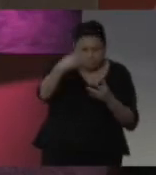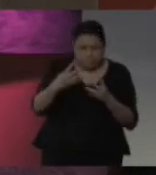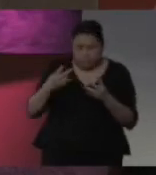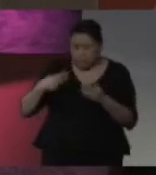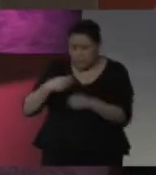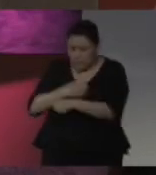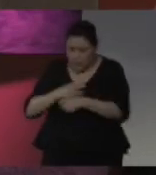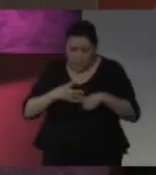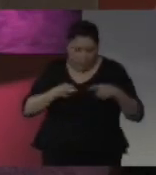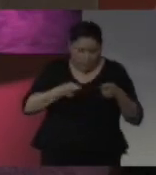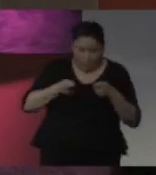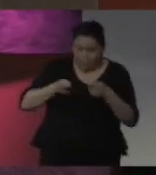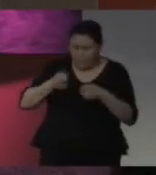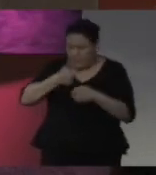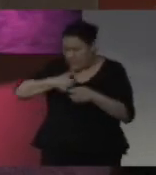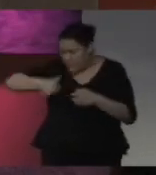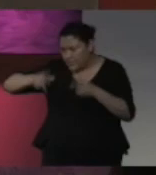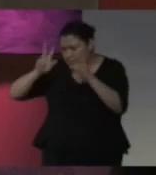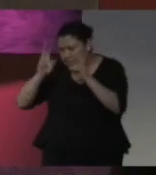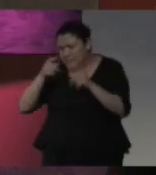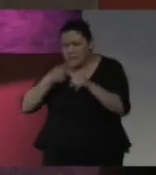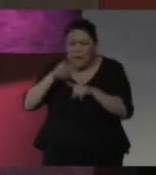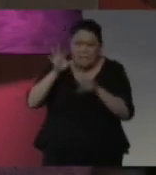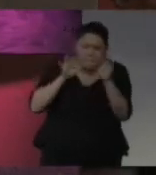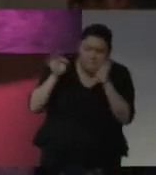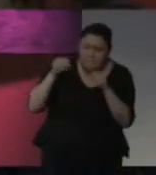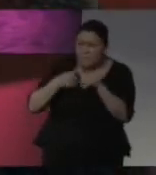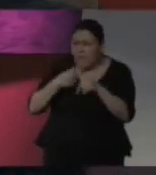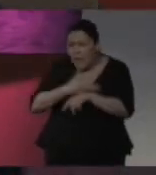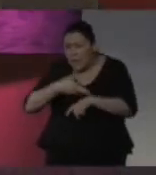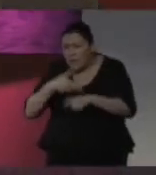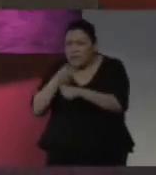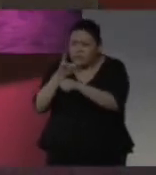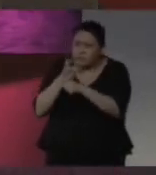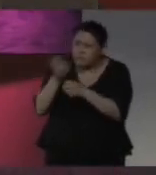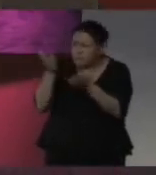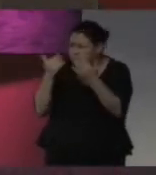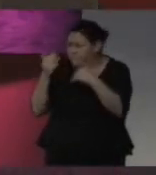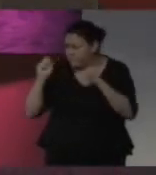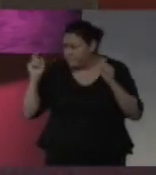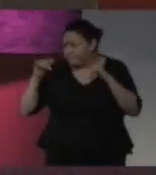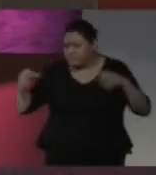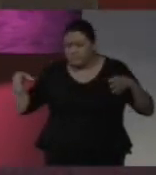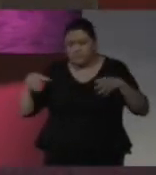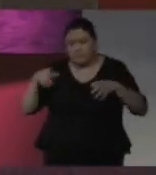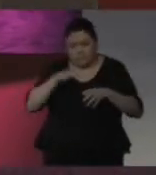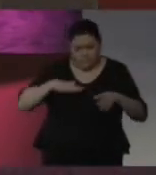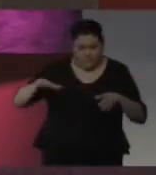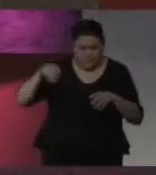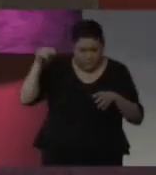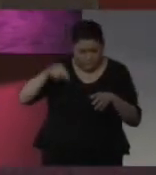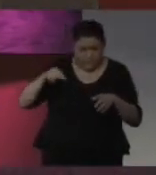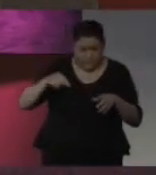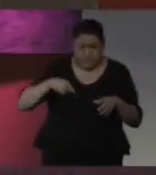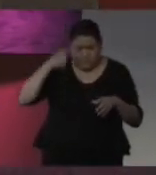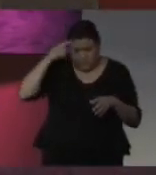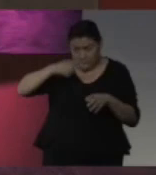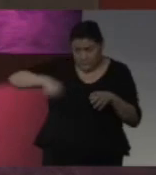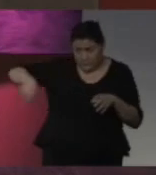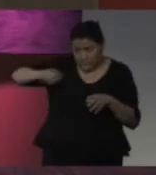coordinó una mesa, se encargó de cada una de las situaciones, de cada uno de los problemas burocráticos, de los